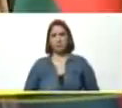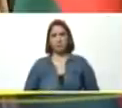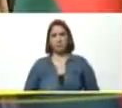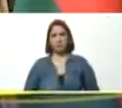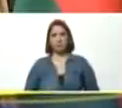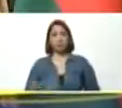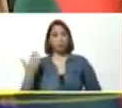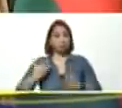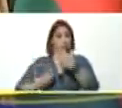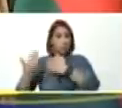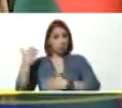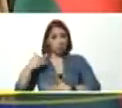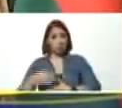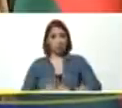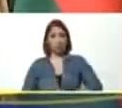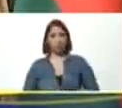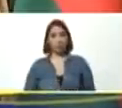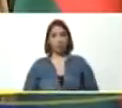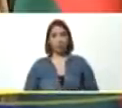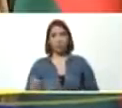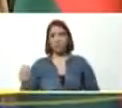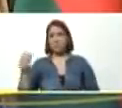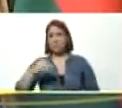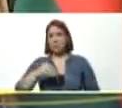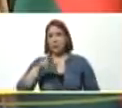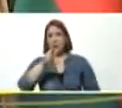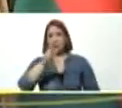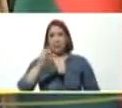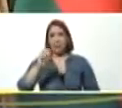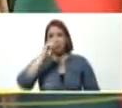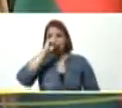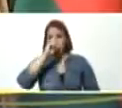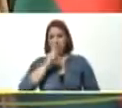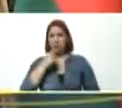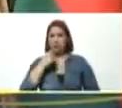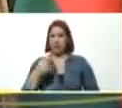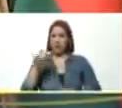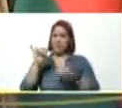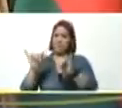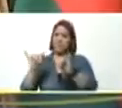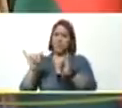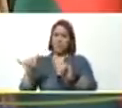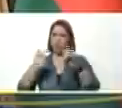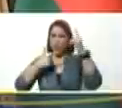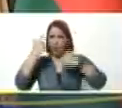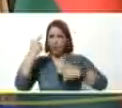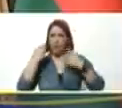desde hace más de 30 años, lo dijera él como profeta que fue,